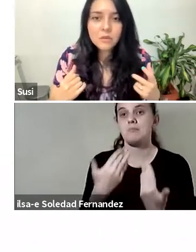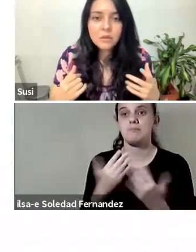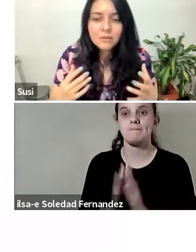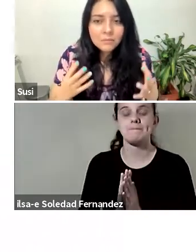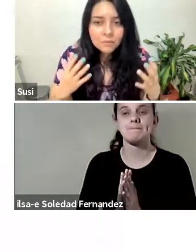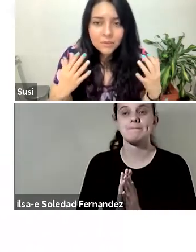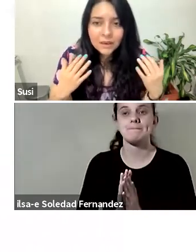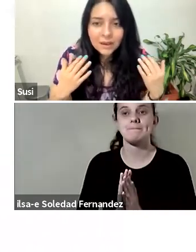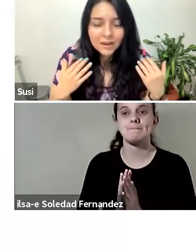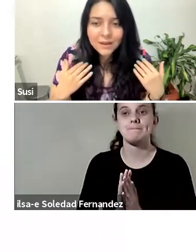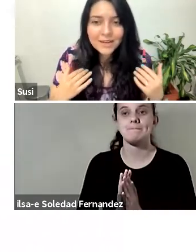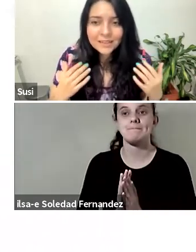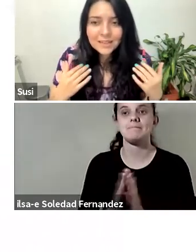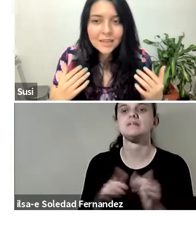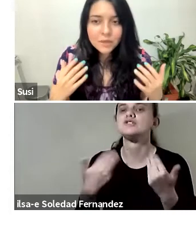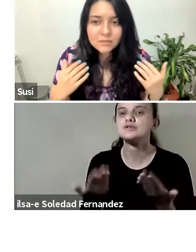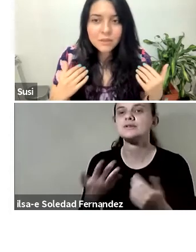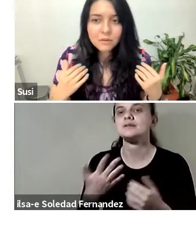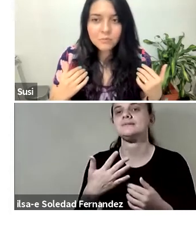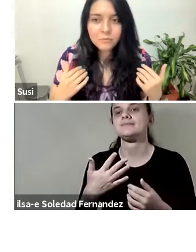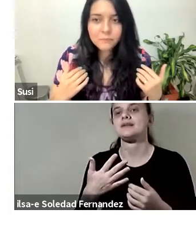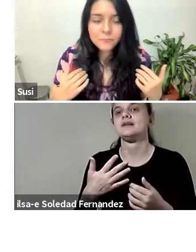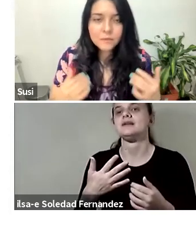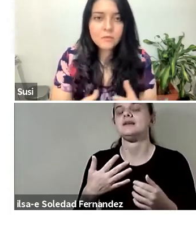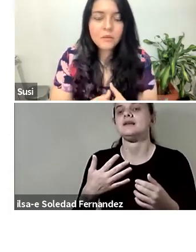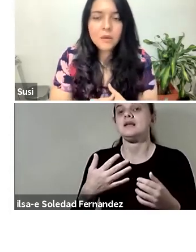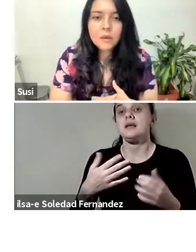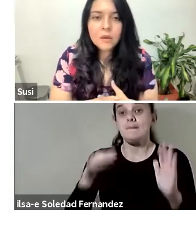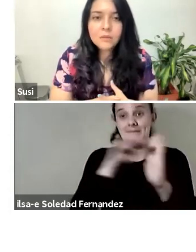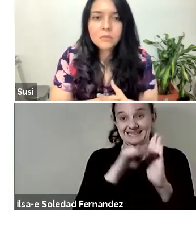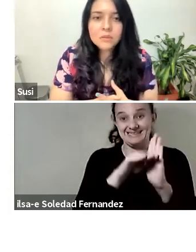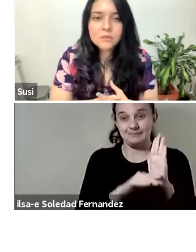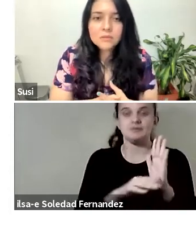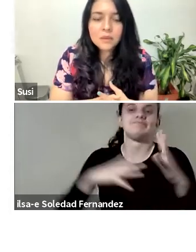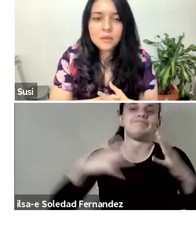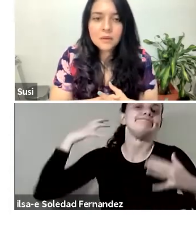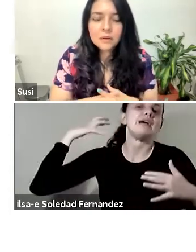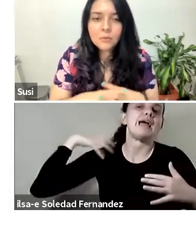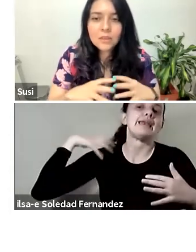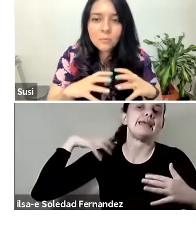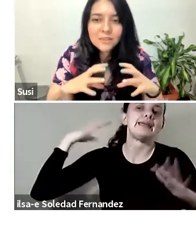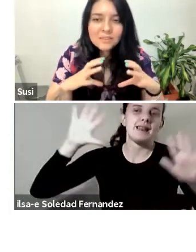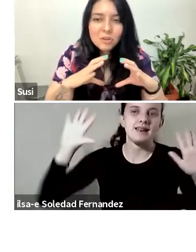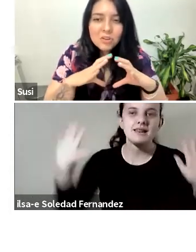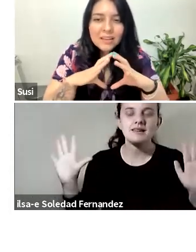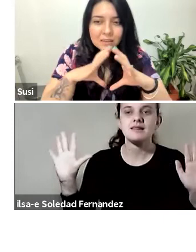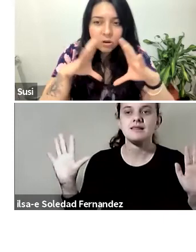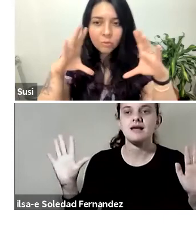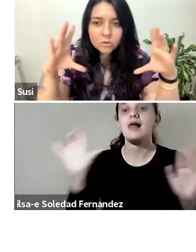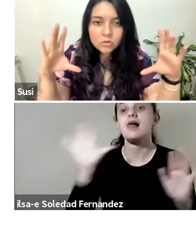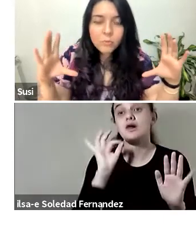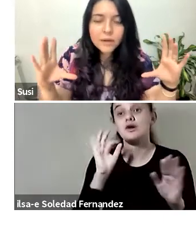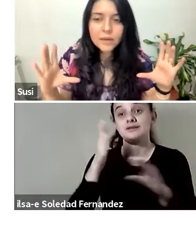información en la manera que tenga de percibir el mundo, ¿sí? Entonces, recuerde que los principios son